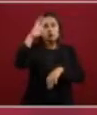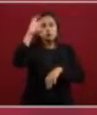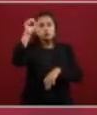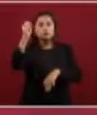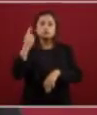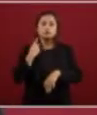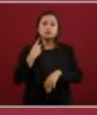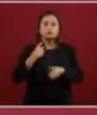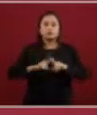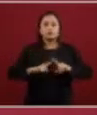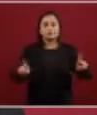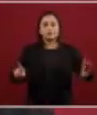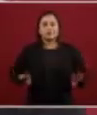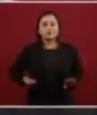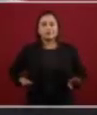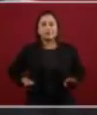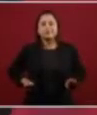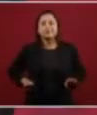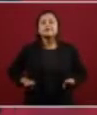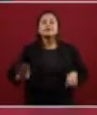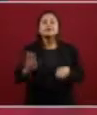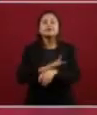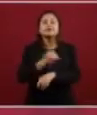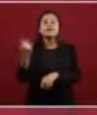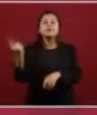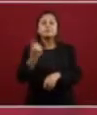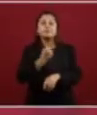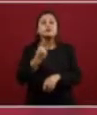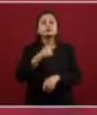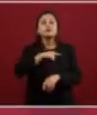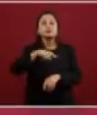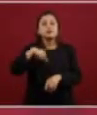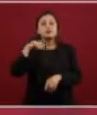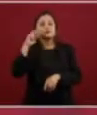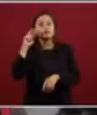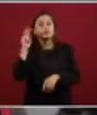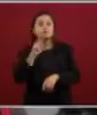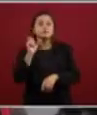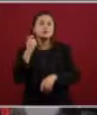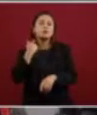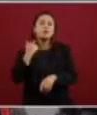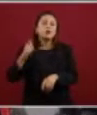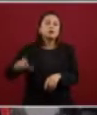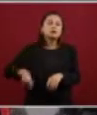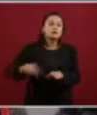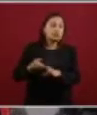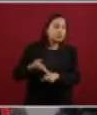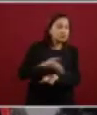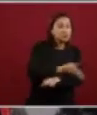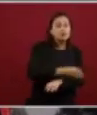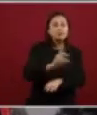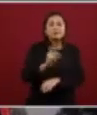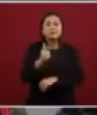porque la política que aplicaron durante 36 años resultó un